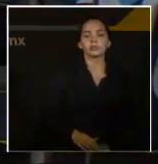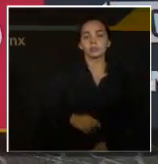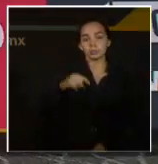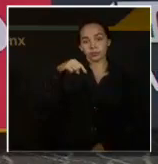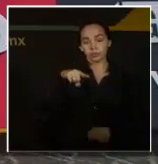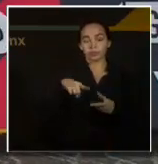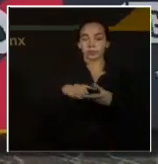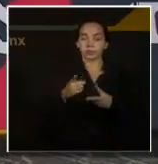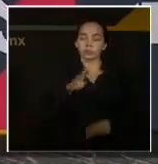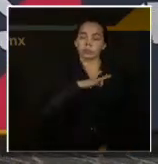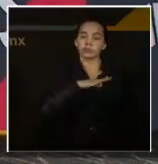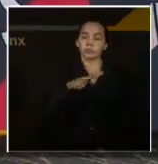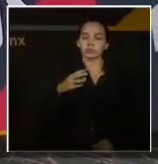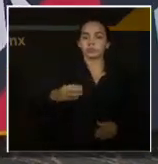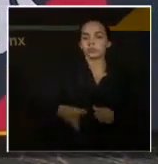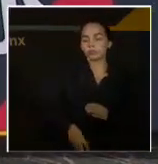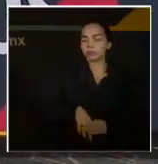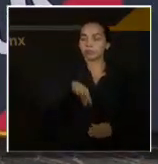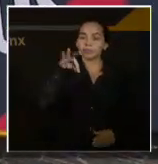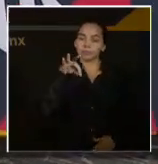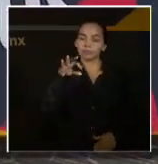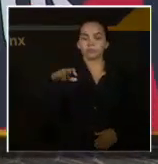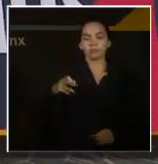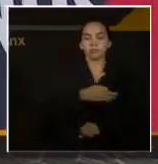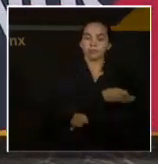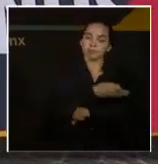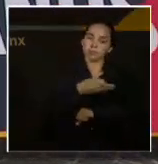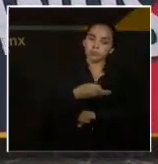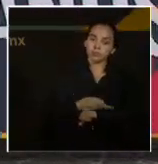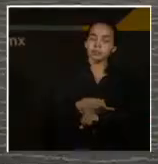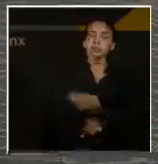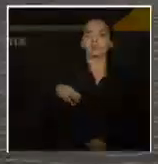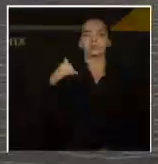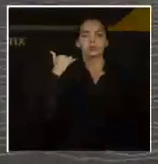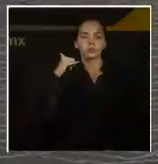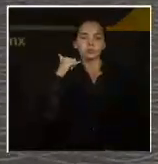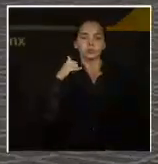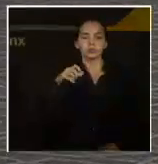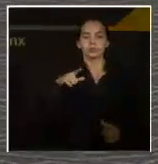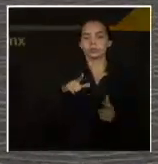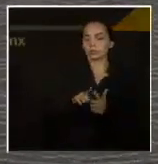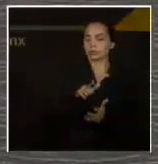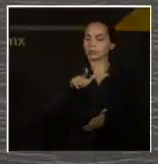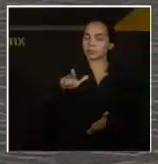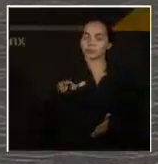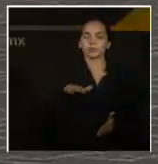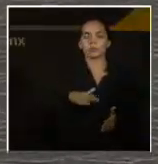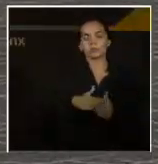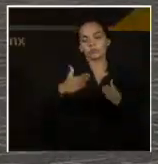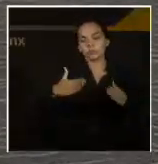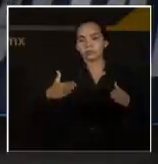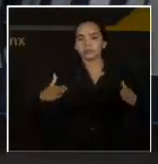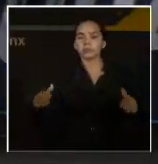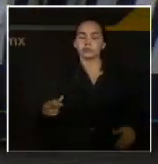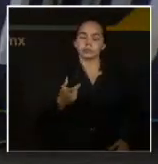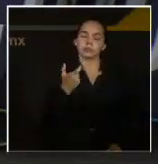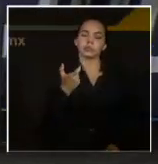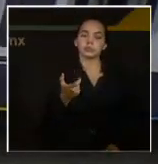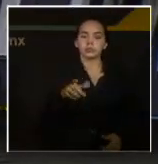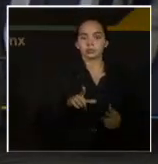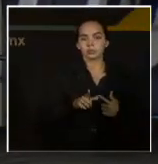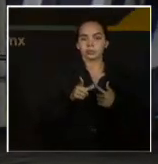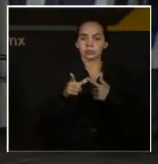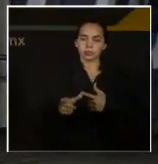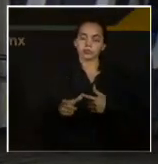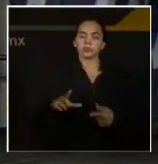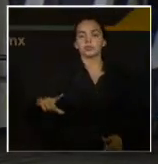año, podamos sacar adelante a nuestras familias, para que Yucatán despegue y el crecimiento económico continúe con